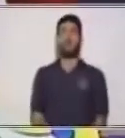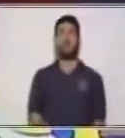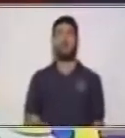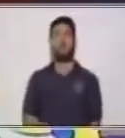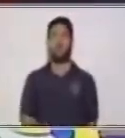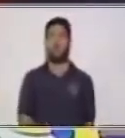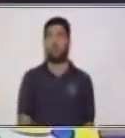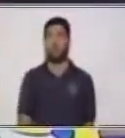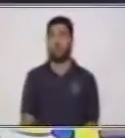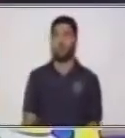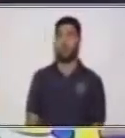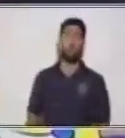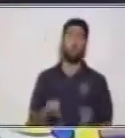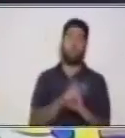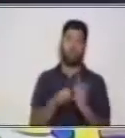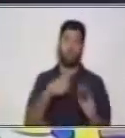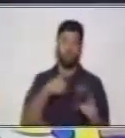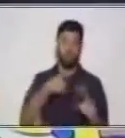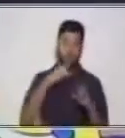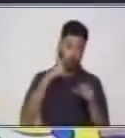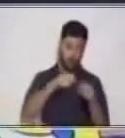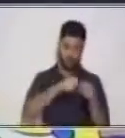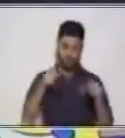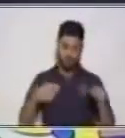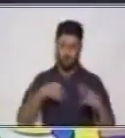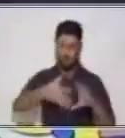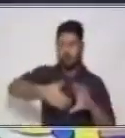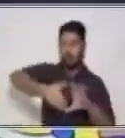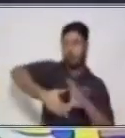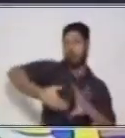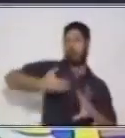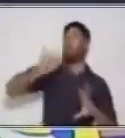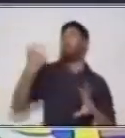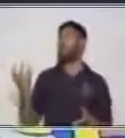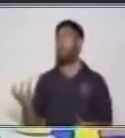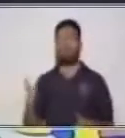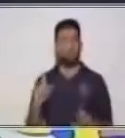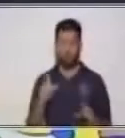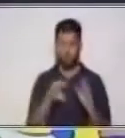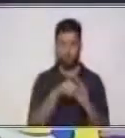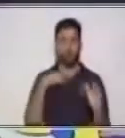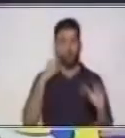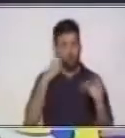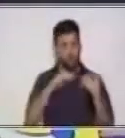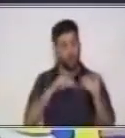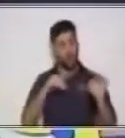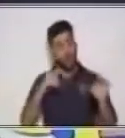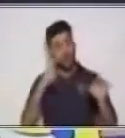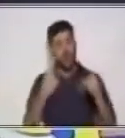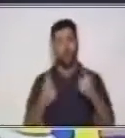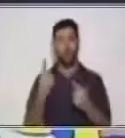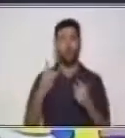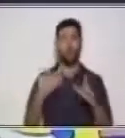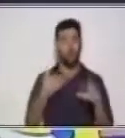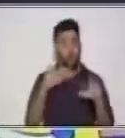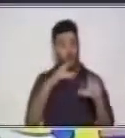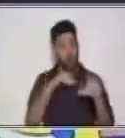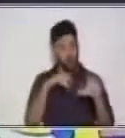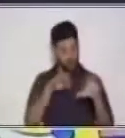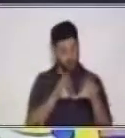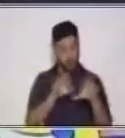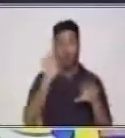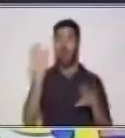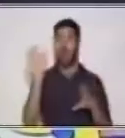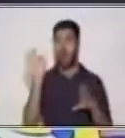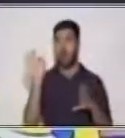a sacarlo del monedero, no voy a sacar todas las monedas, ¿verdad? Sino que aquí en mi monedero puedo ir viendo qué voy a hacer, ¿sí? Tengo una